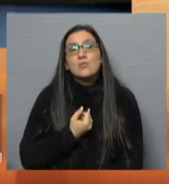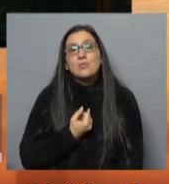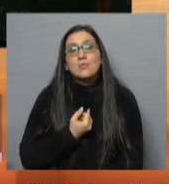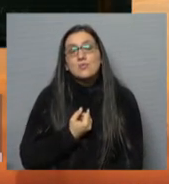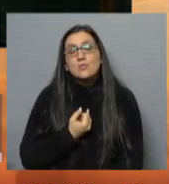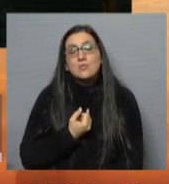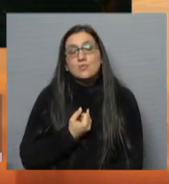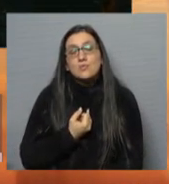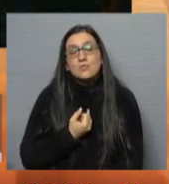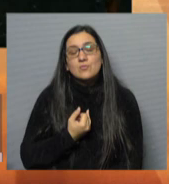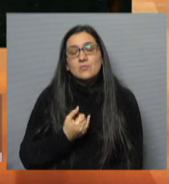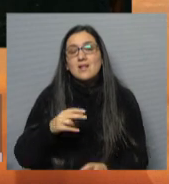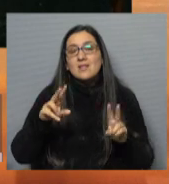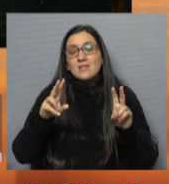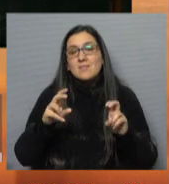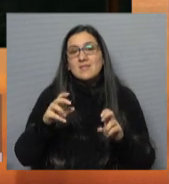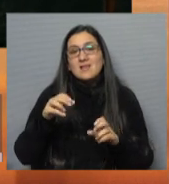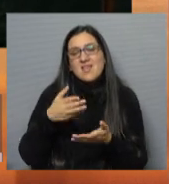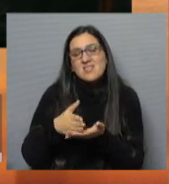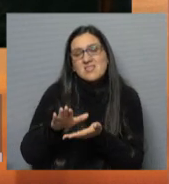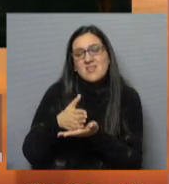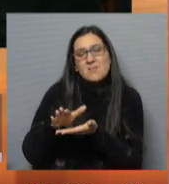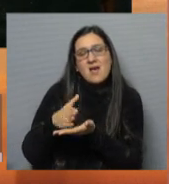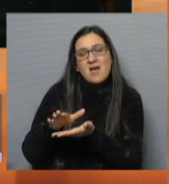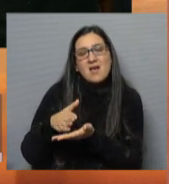Hay como el tema del estigma,